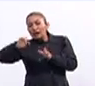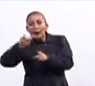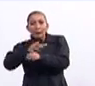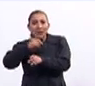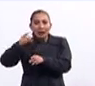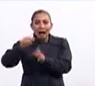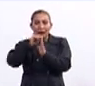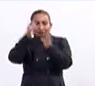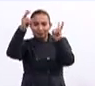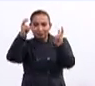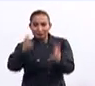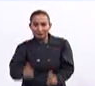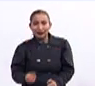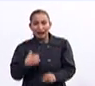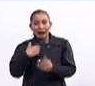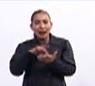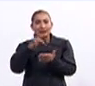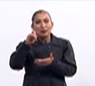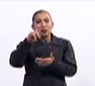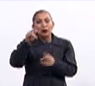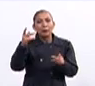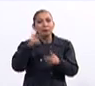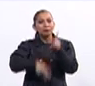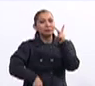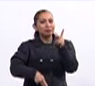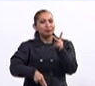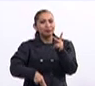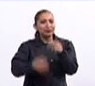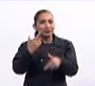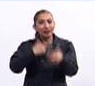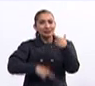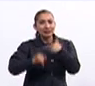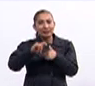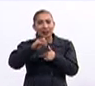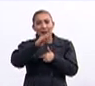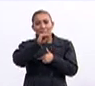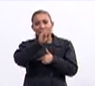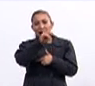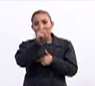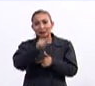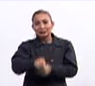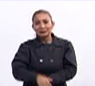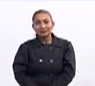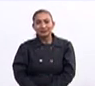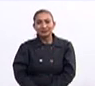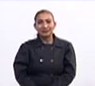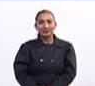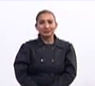seguimiento a esta agenda tan intensa. Gracias, Mauricio. Vamos a una breve pausa. Regresamos. Esto es Interfaz.